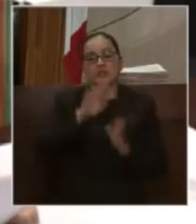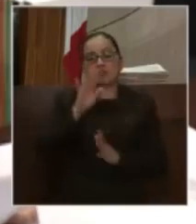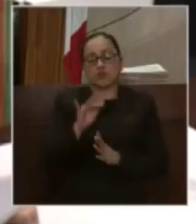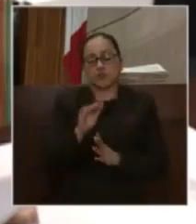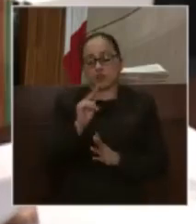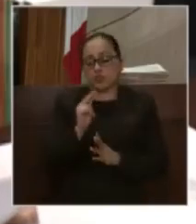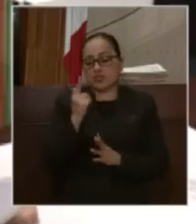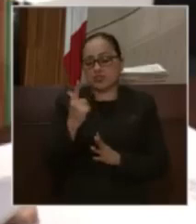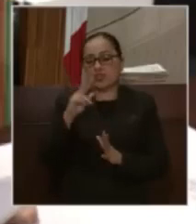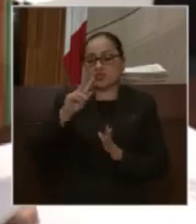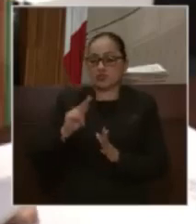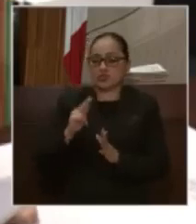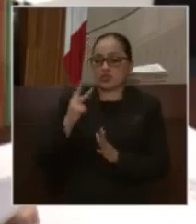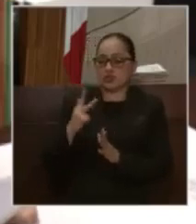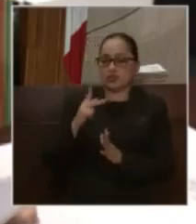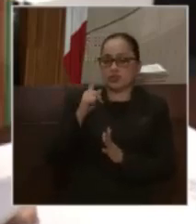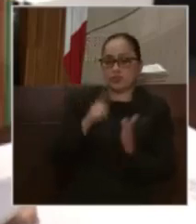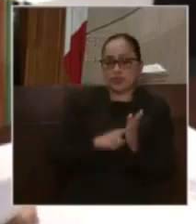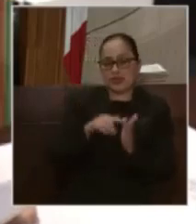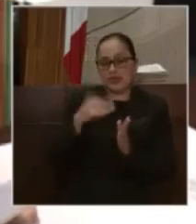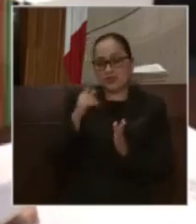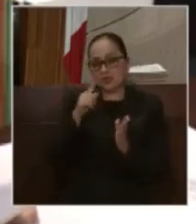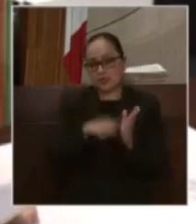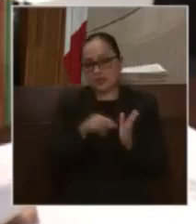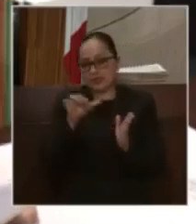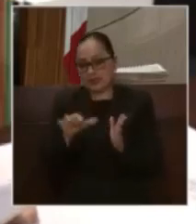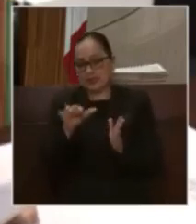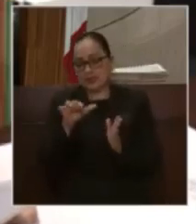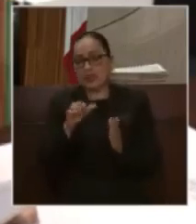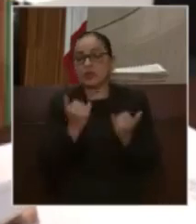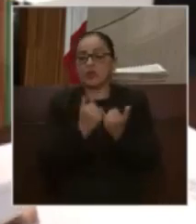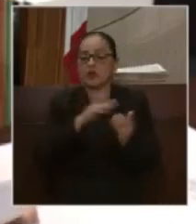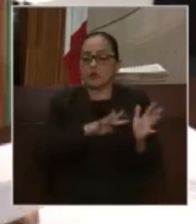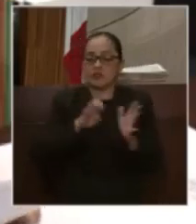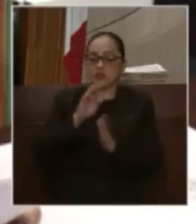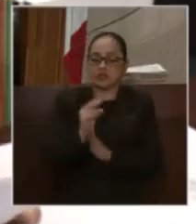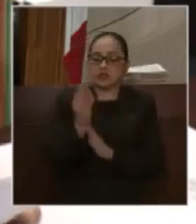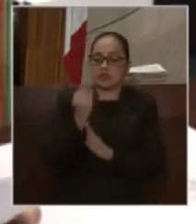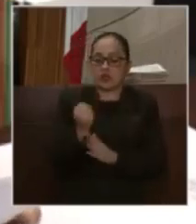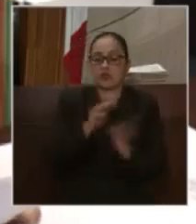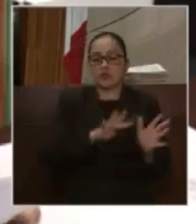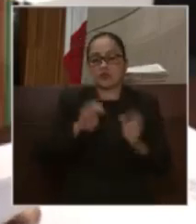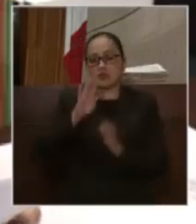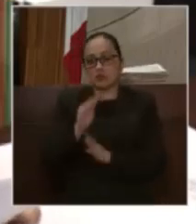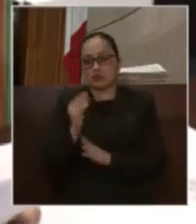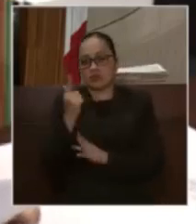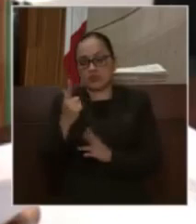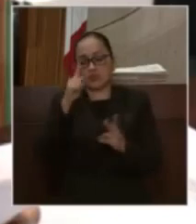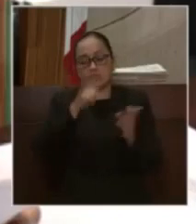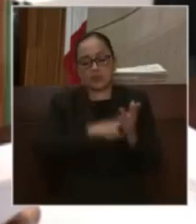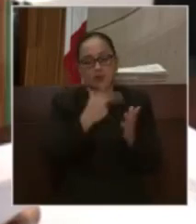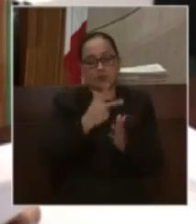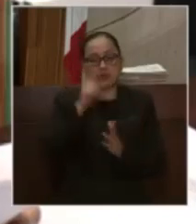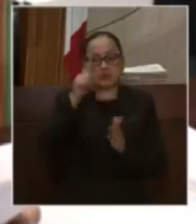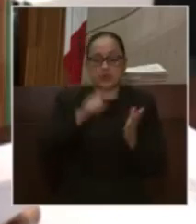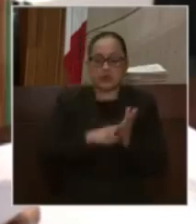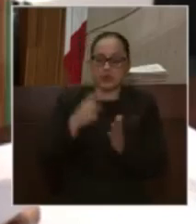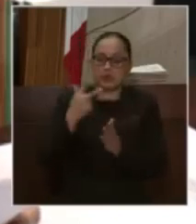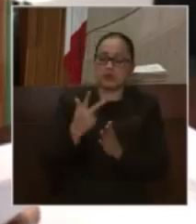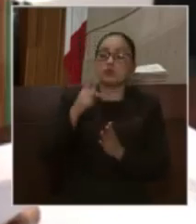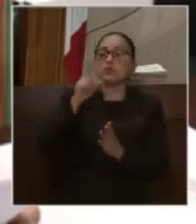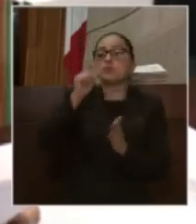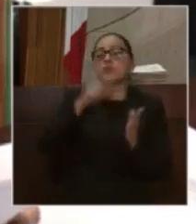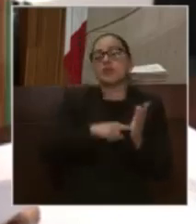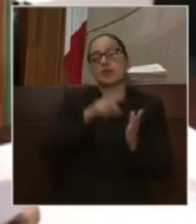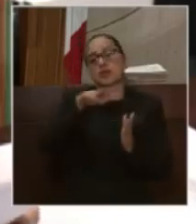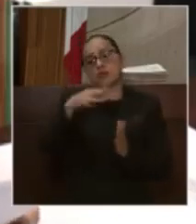sus acumulados 988, 1015 y 1016, así como el 989, 997, 1008, 1014, 1020,